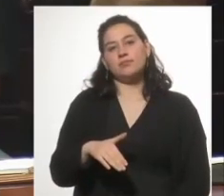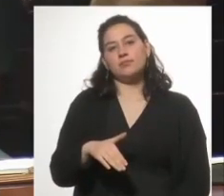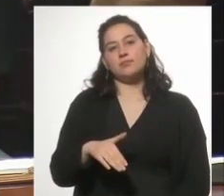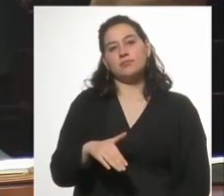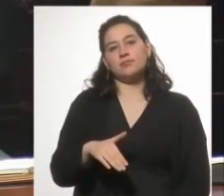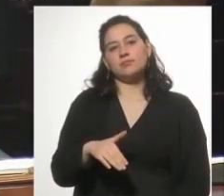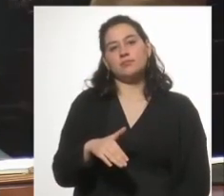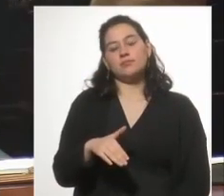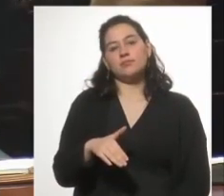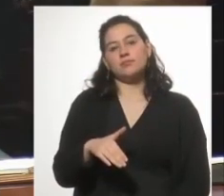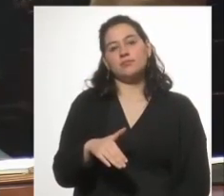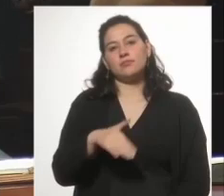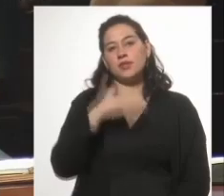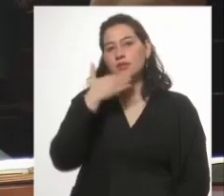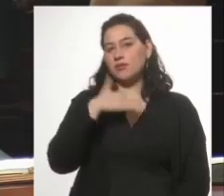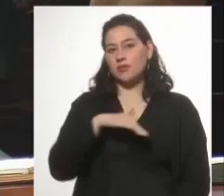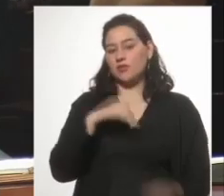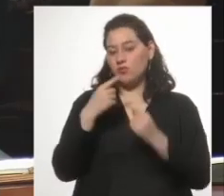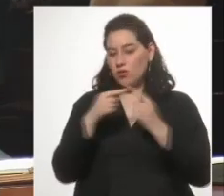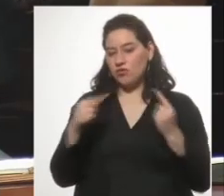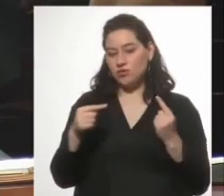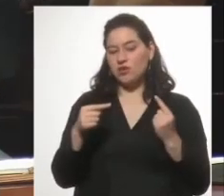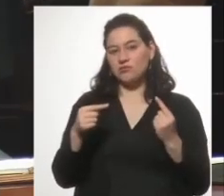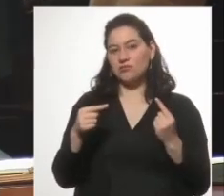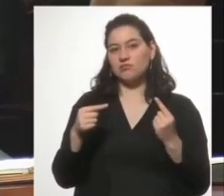todos estos hechos.